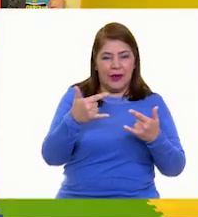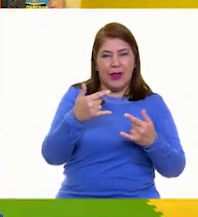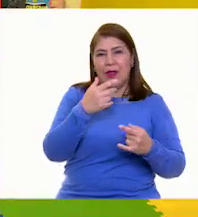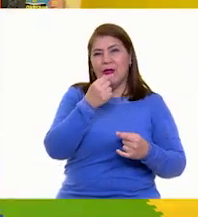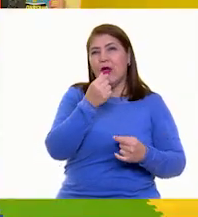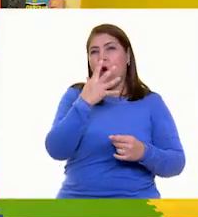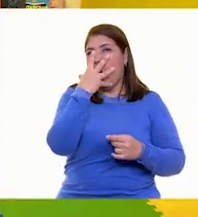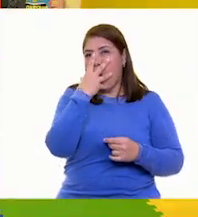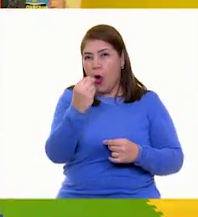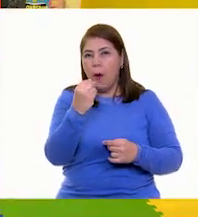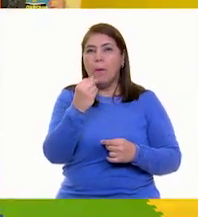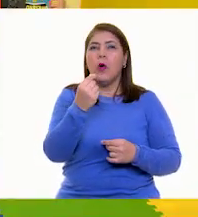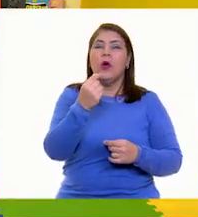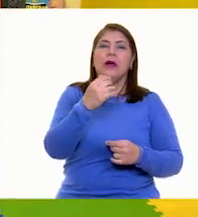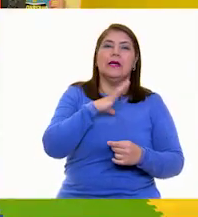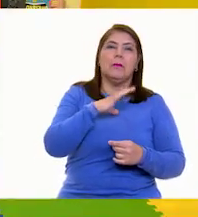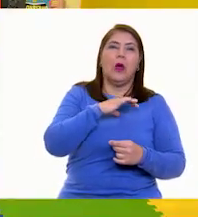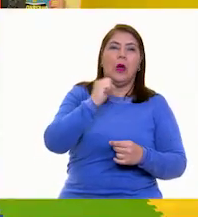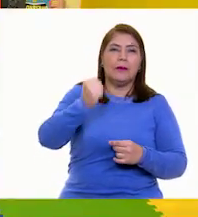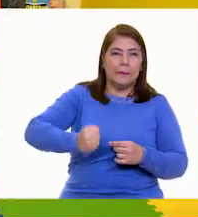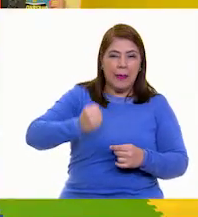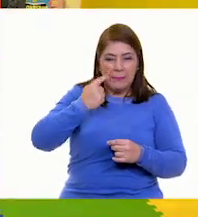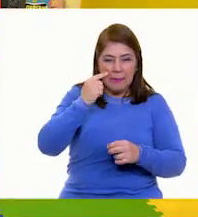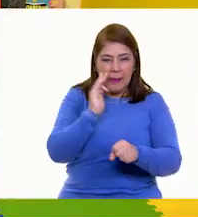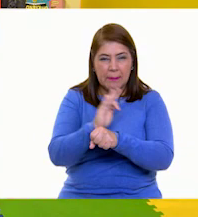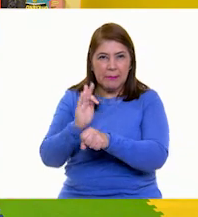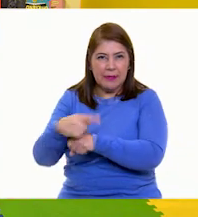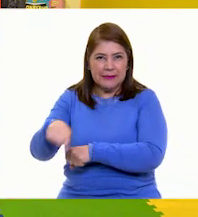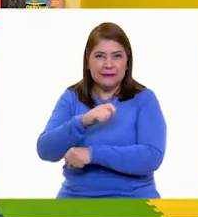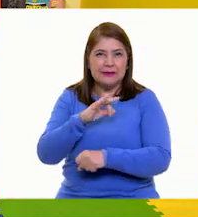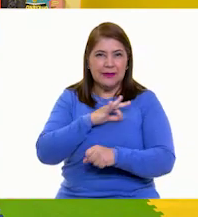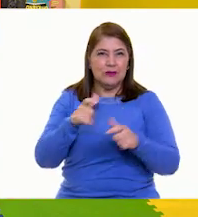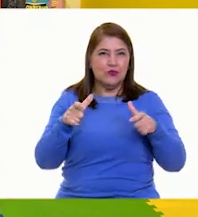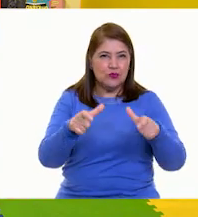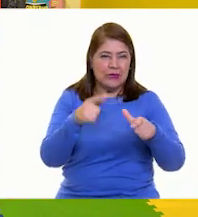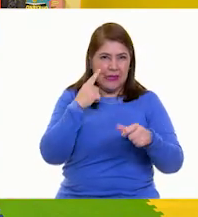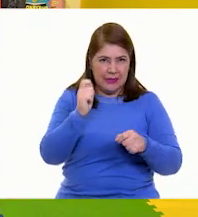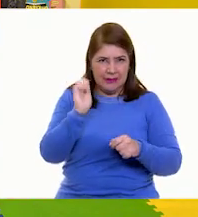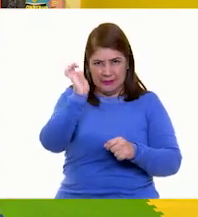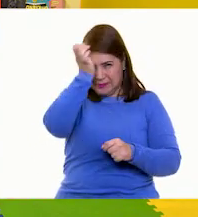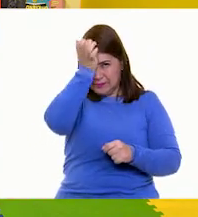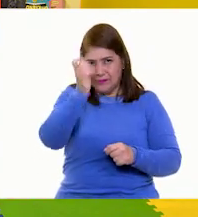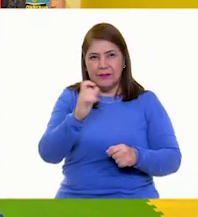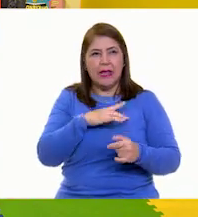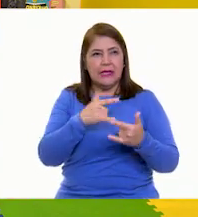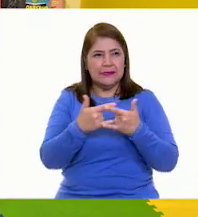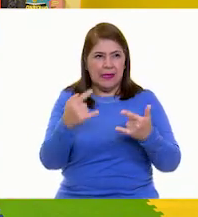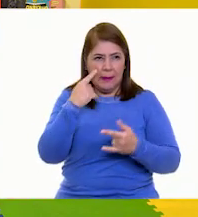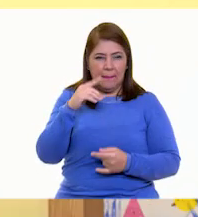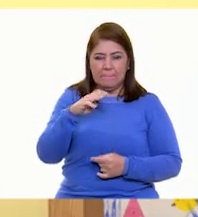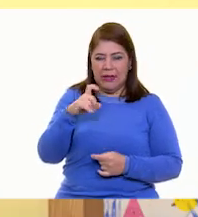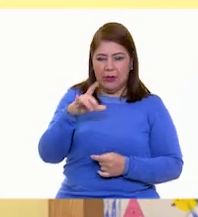libro! Que se llama Historias para contar de Melody Levy.